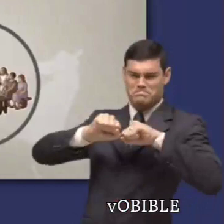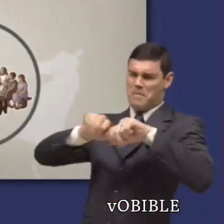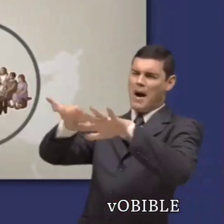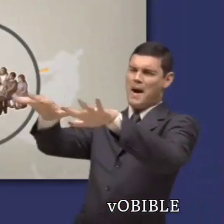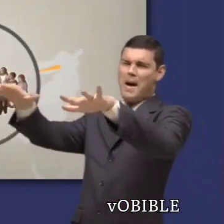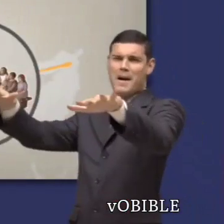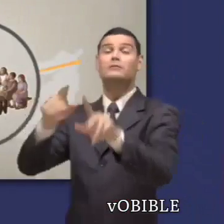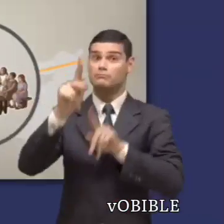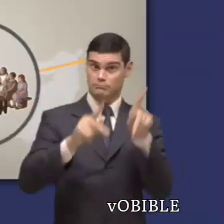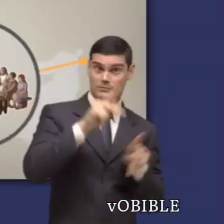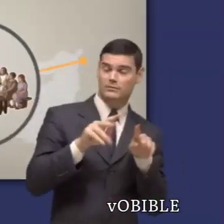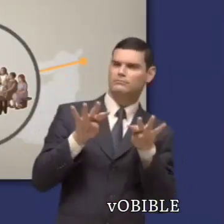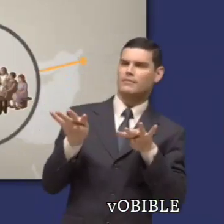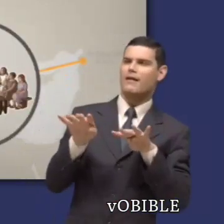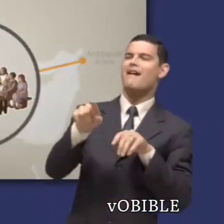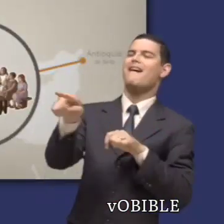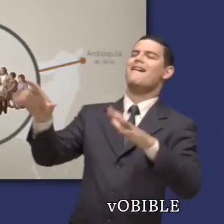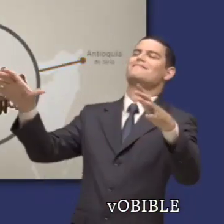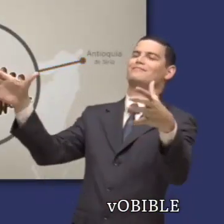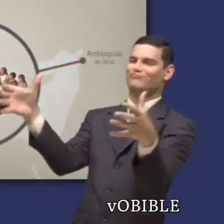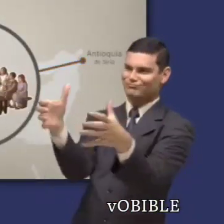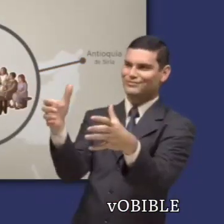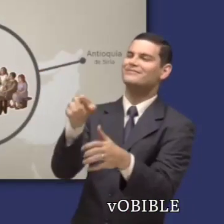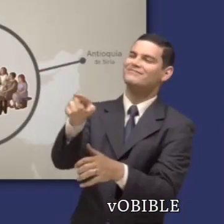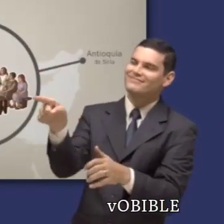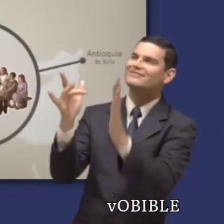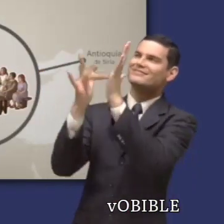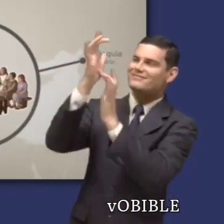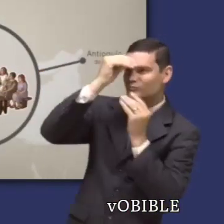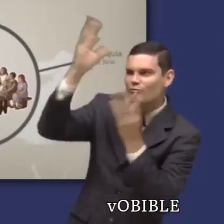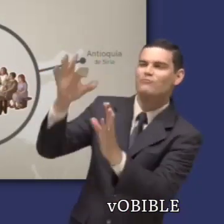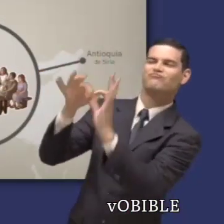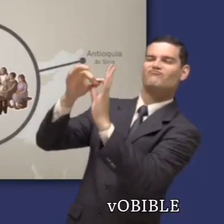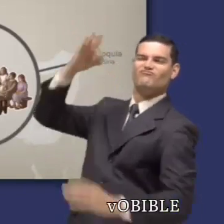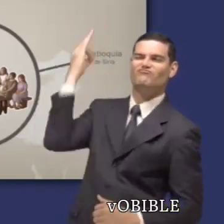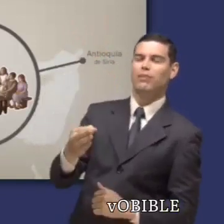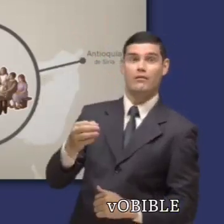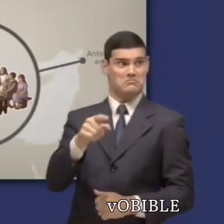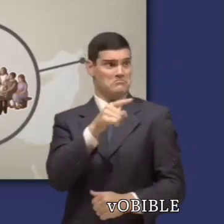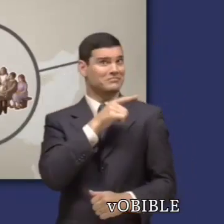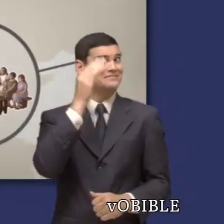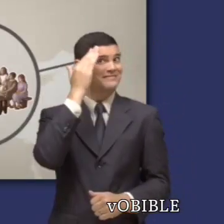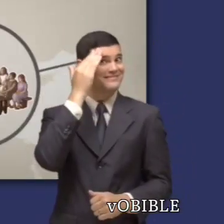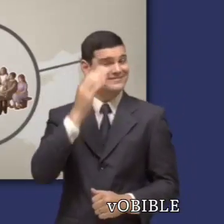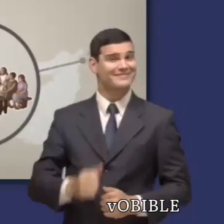Durante este período de expansión, se acuña el término cristianos para identificar a los discípulos de